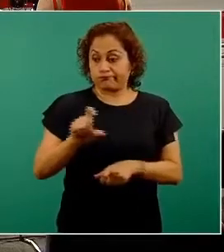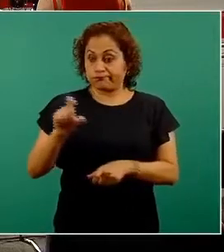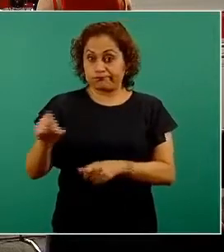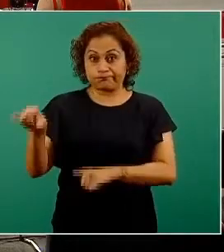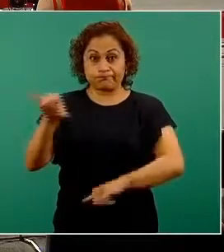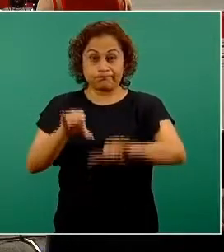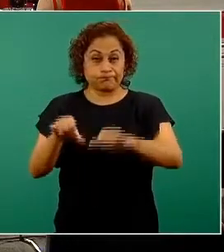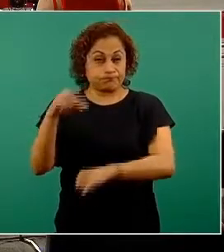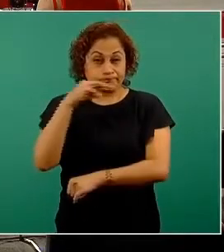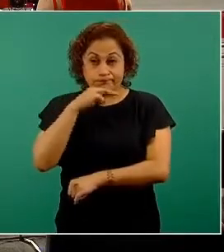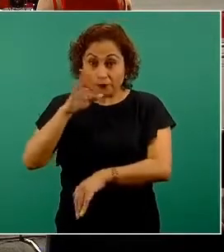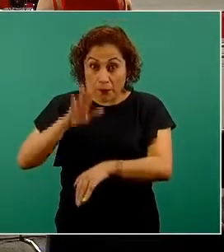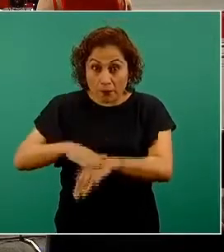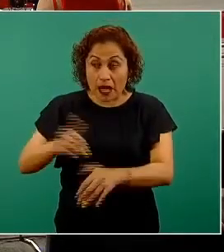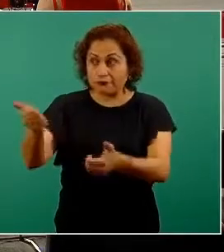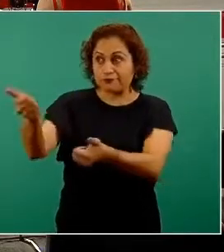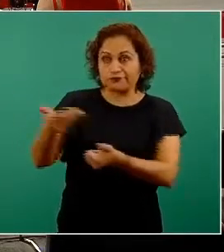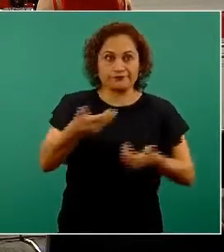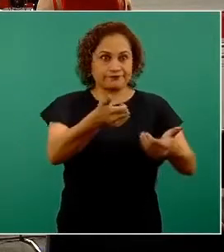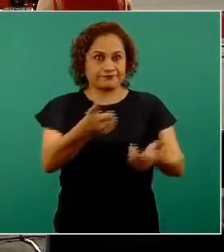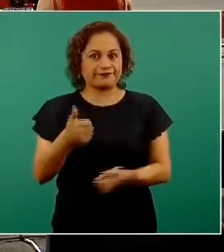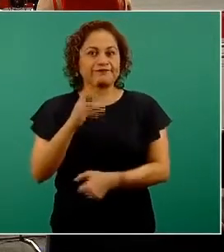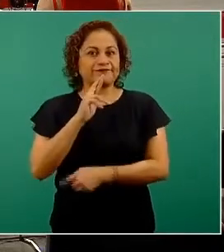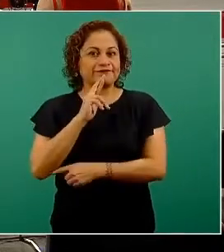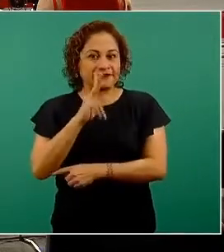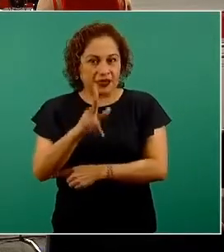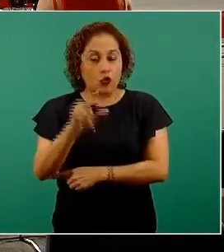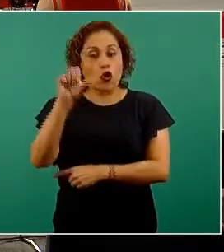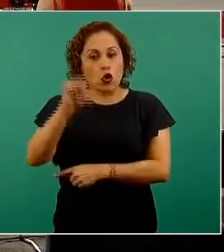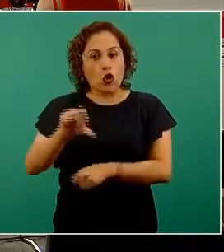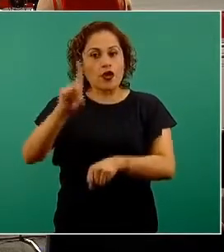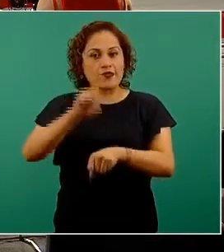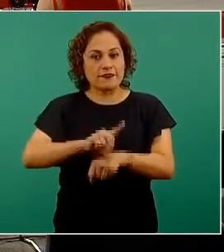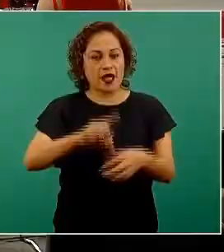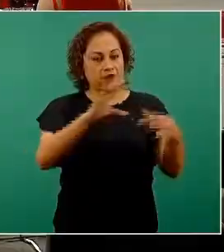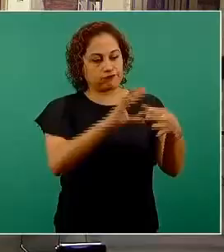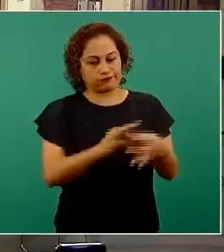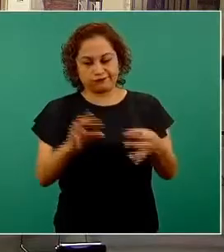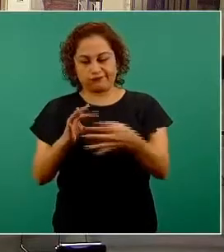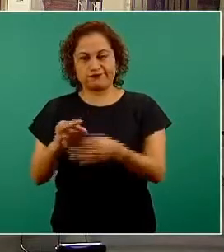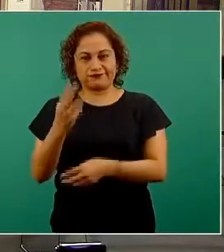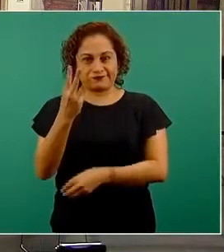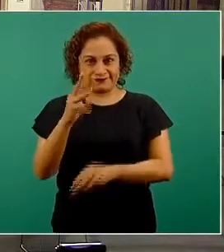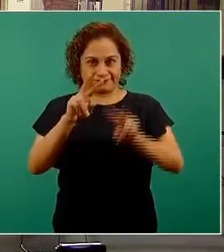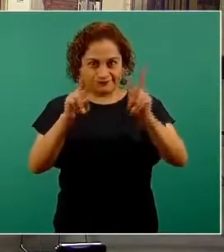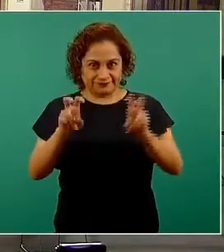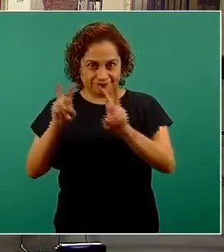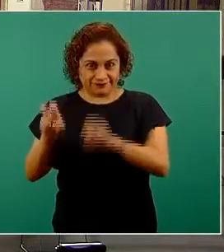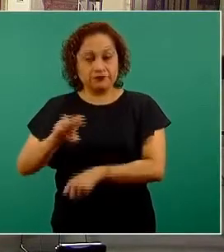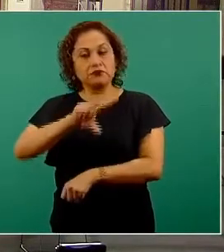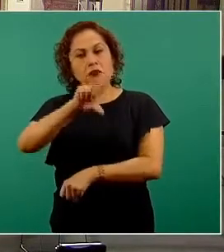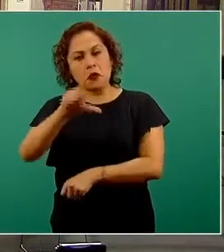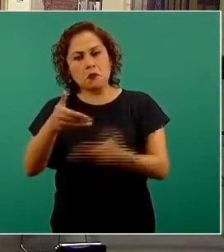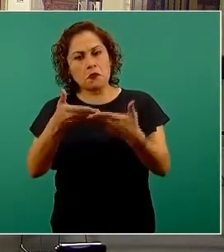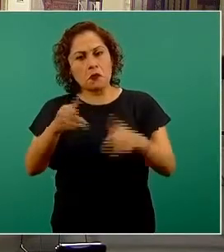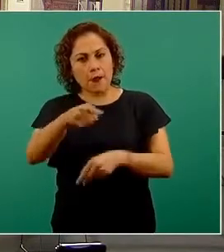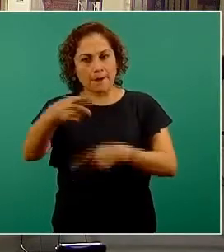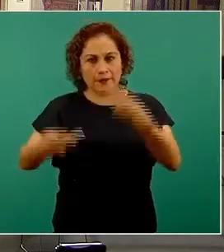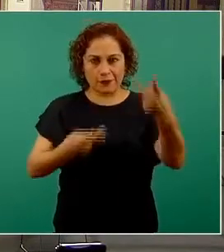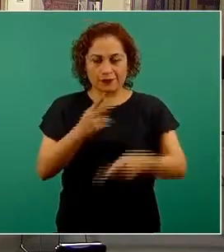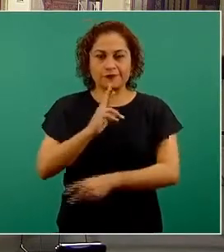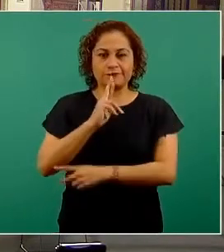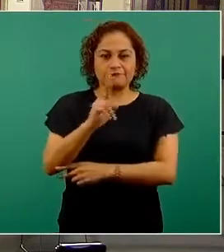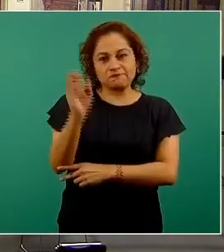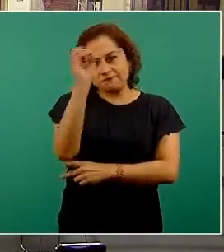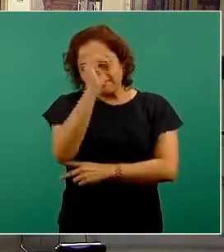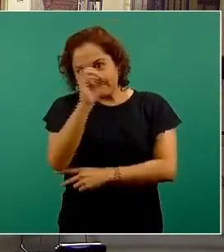en aplicarlas. De eso vamos a hablar hoy y, por supuesto, abrimos a cualquier pregunta y comentario. Le pido al doctor Alomía si es